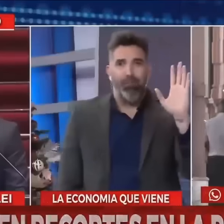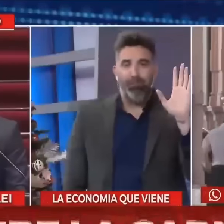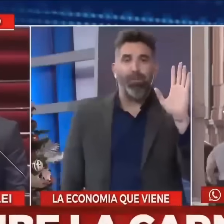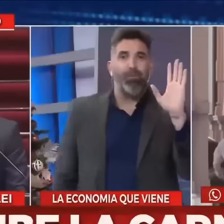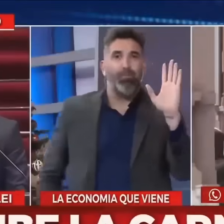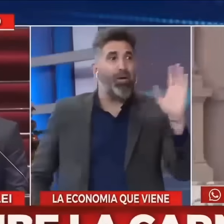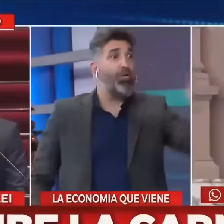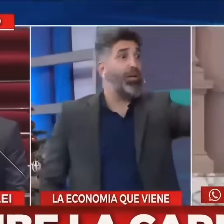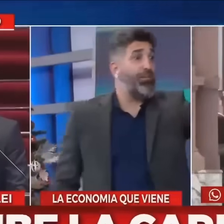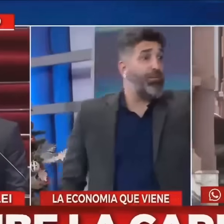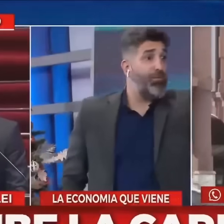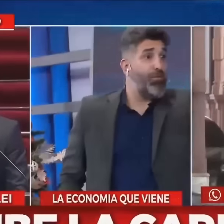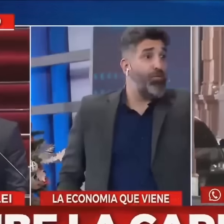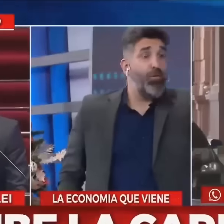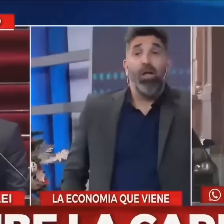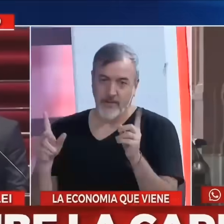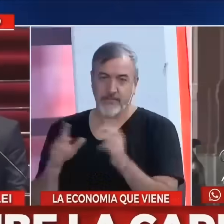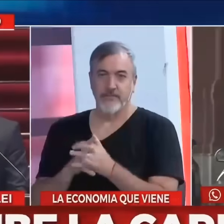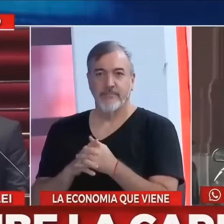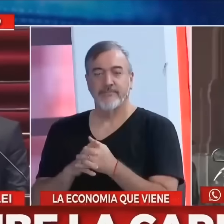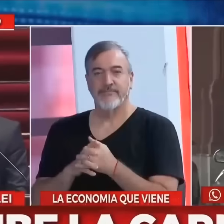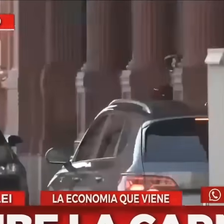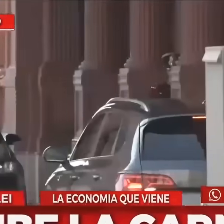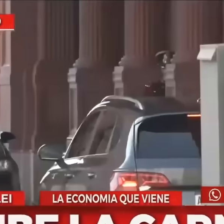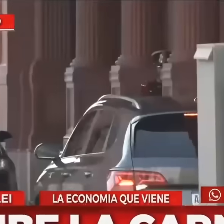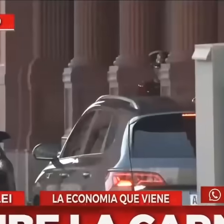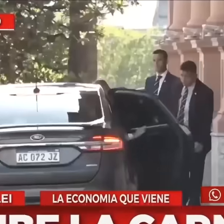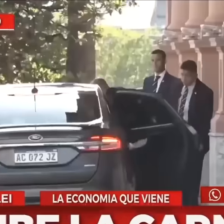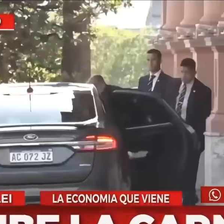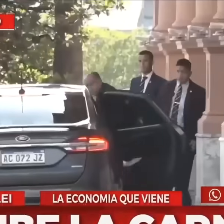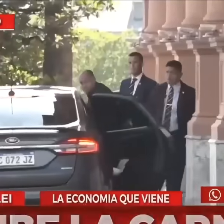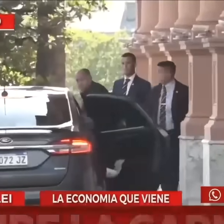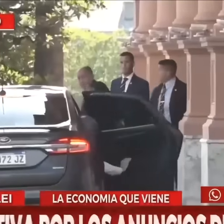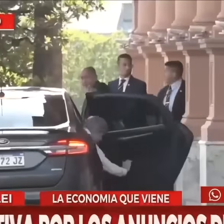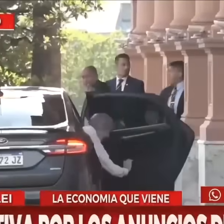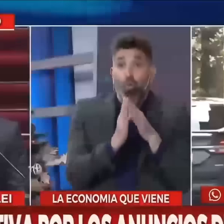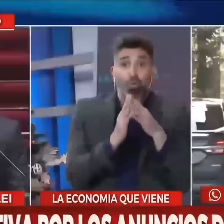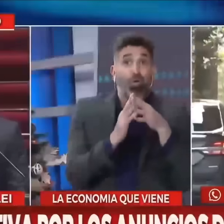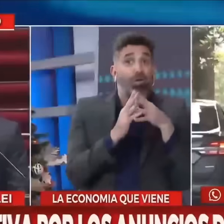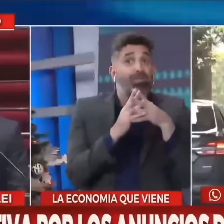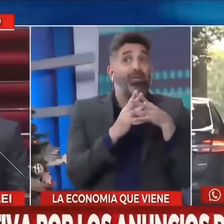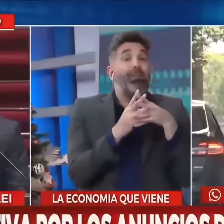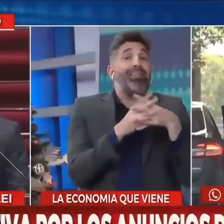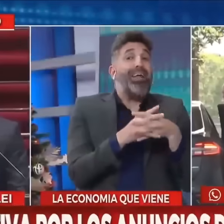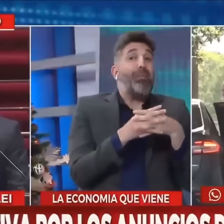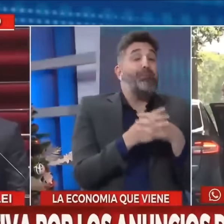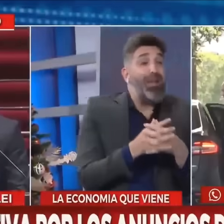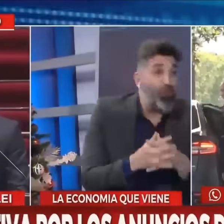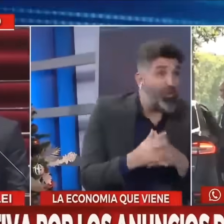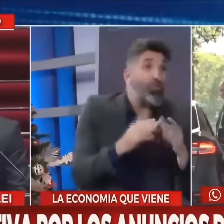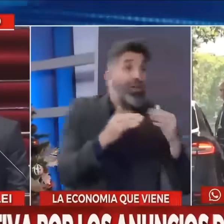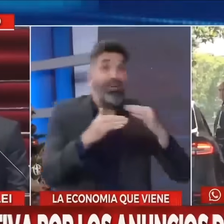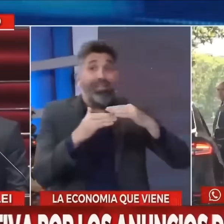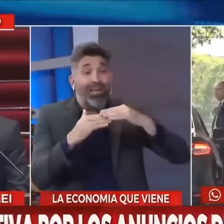eh Está bien gracias eh si el dó oficial está 800 pesos el Blue se va a mantener